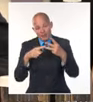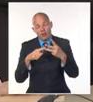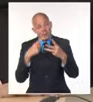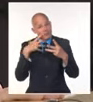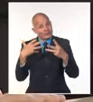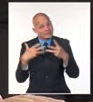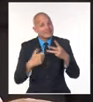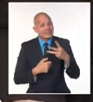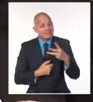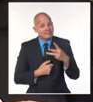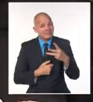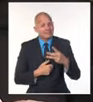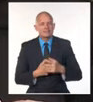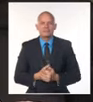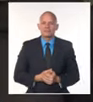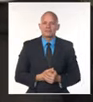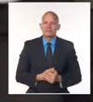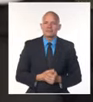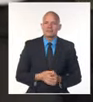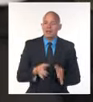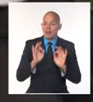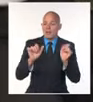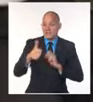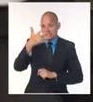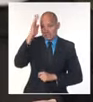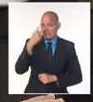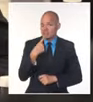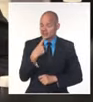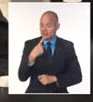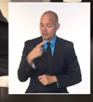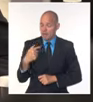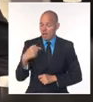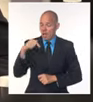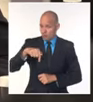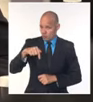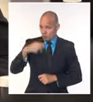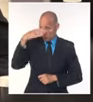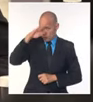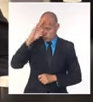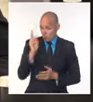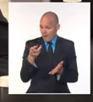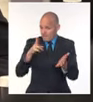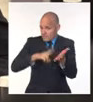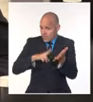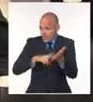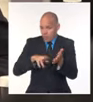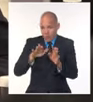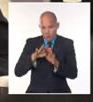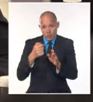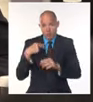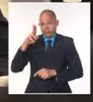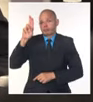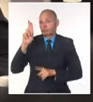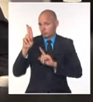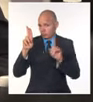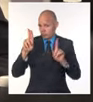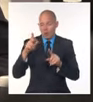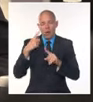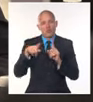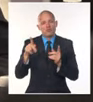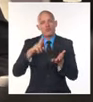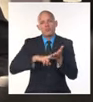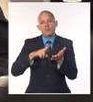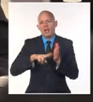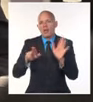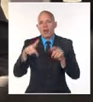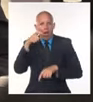significativos. Resaltó Díaz-Canel que desde su condición de Estado observador, Cuba reitera su voluntad e interés de tener una mayor